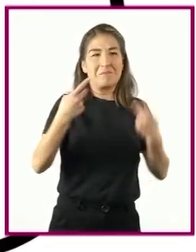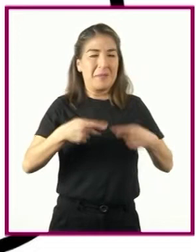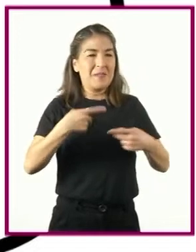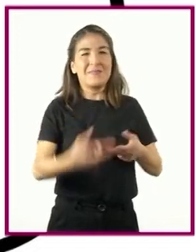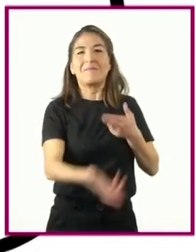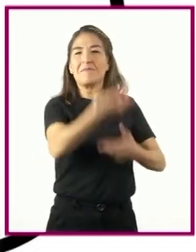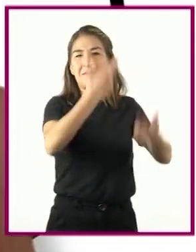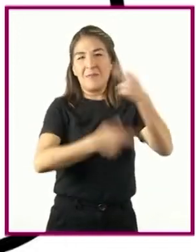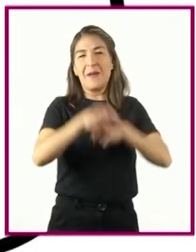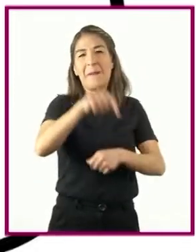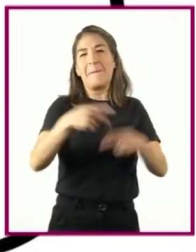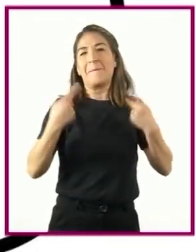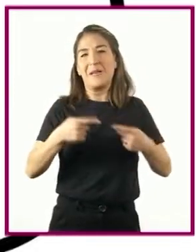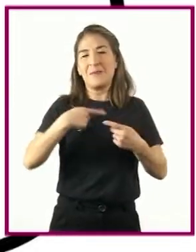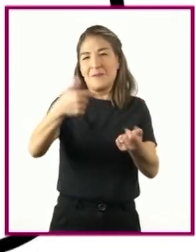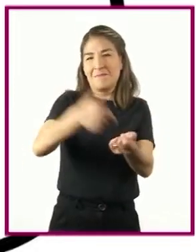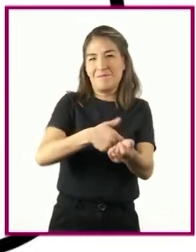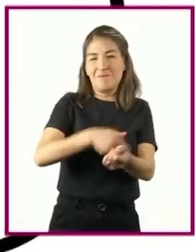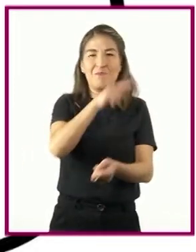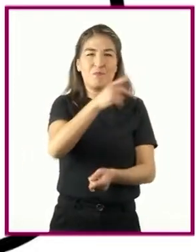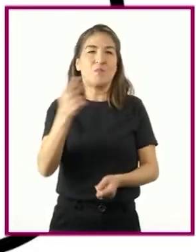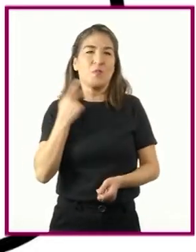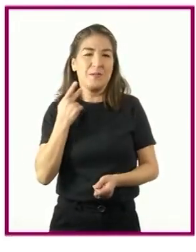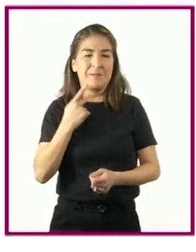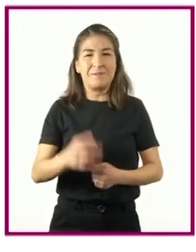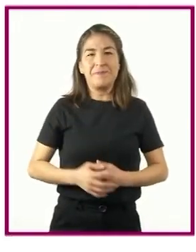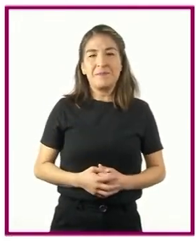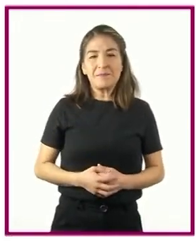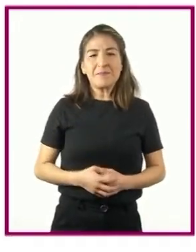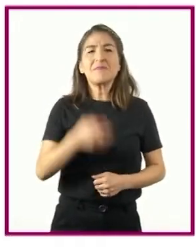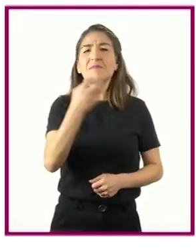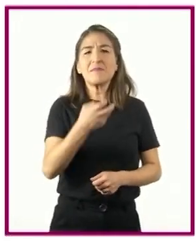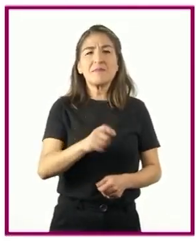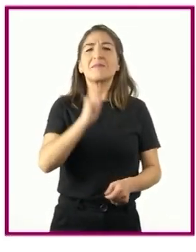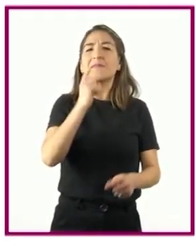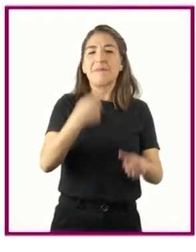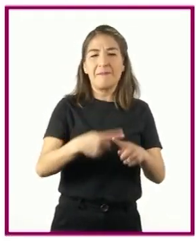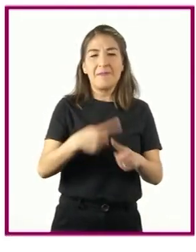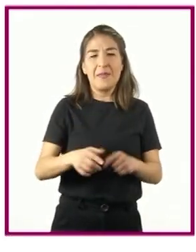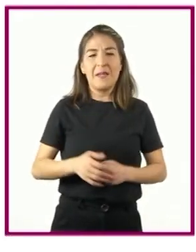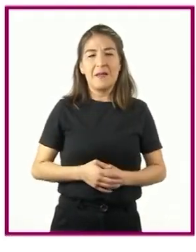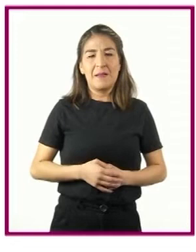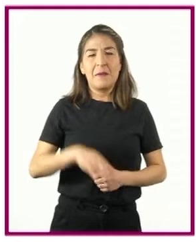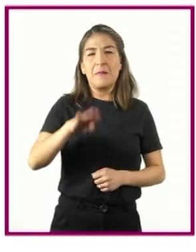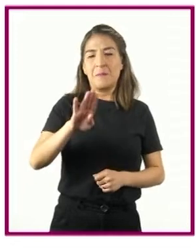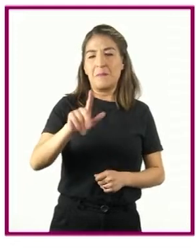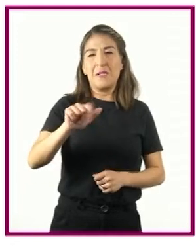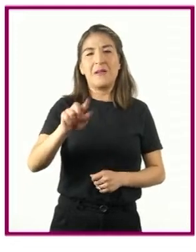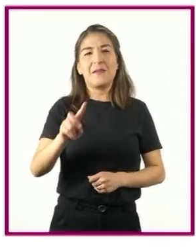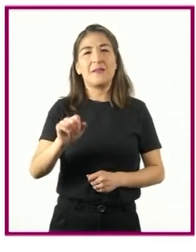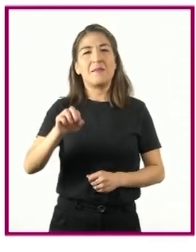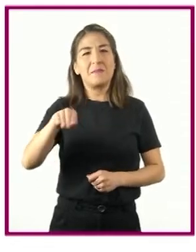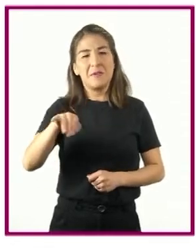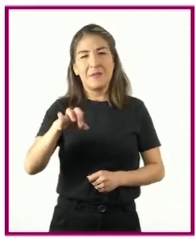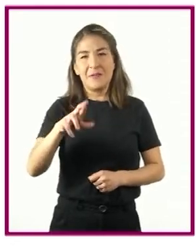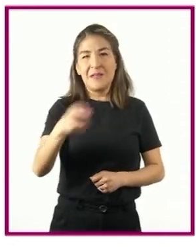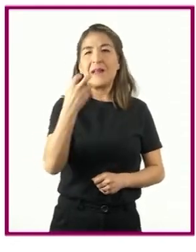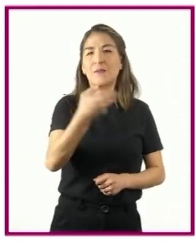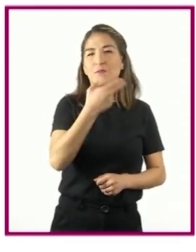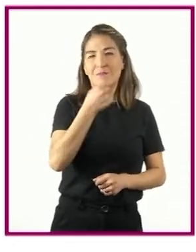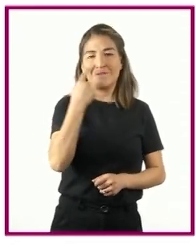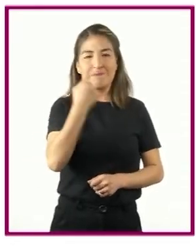políticos. Entre los exiliados políticos se encontraba Vladimir Ilich Ulyanov, quien adoptó el